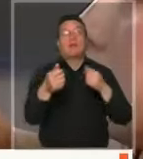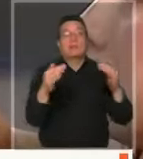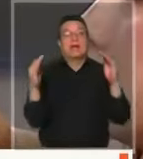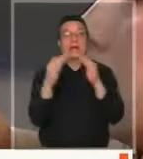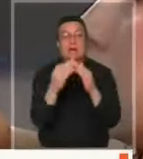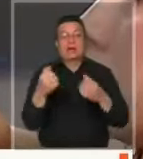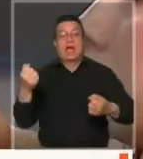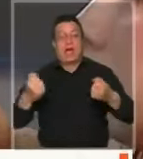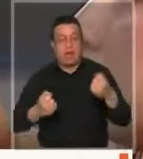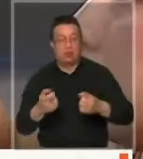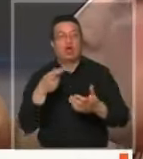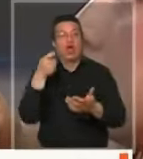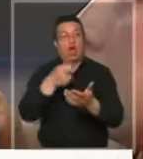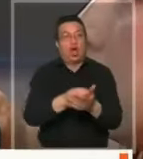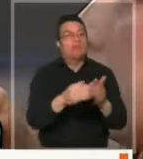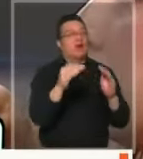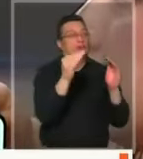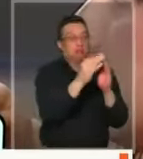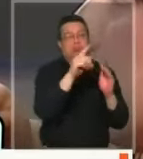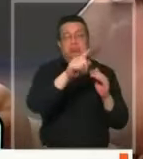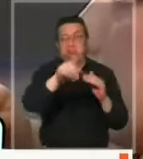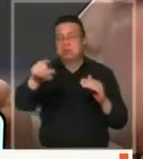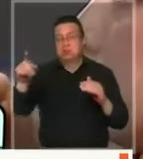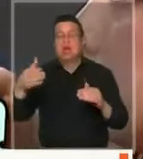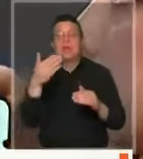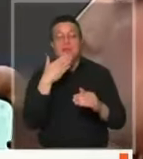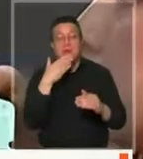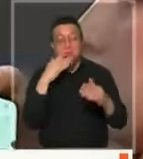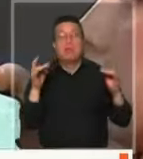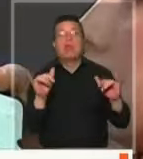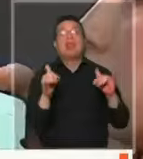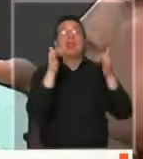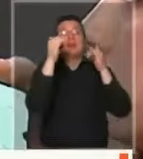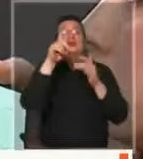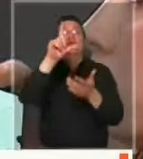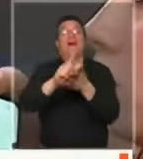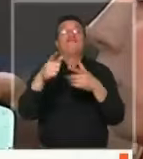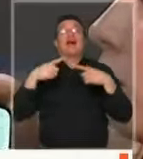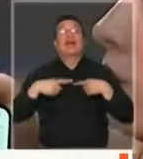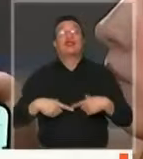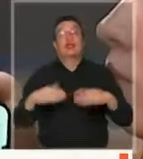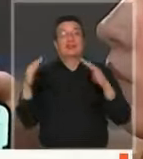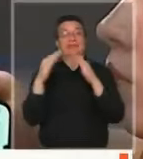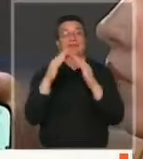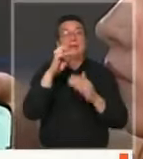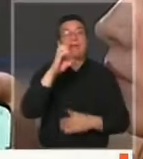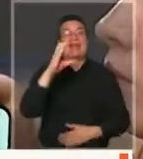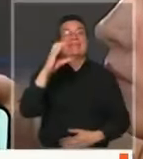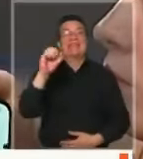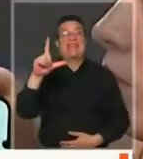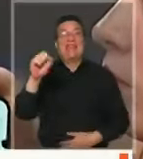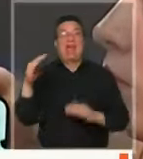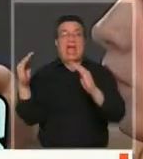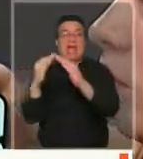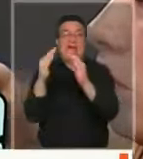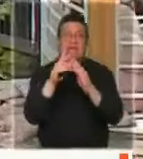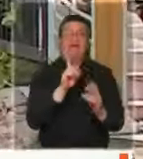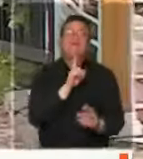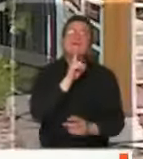vehículos como también inmuebles incluso de recreo en don en parcelas donde construyó casas con bastantes